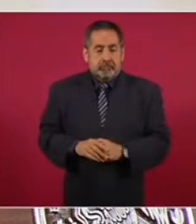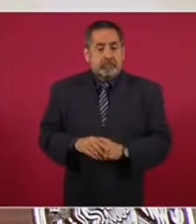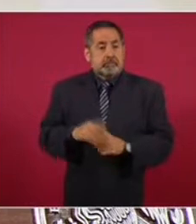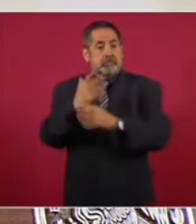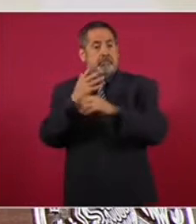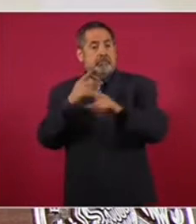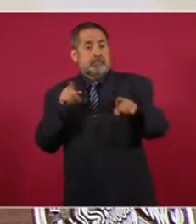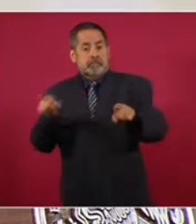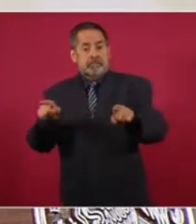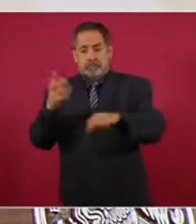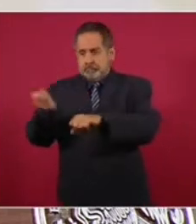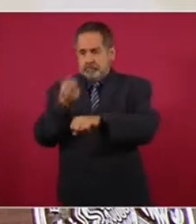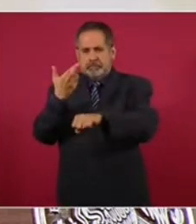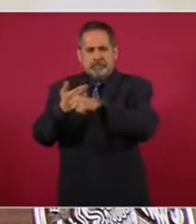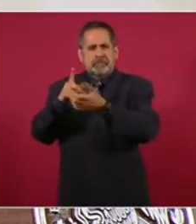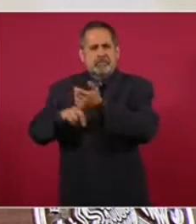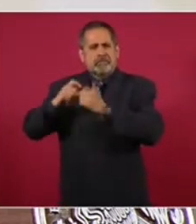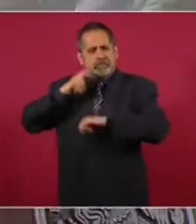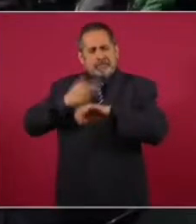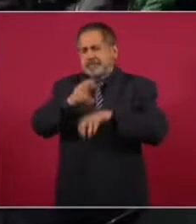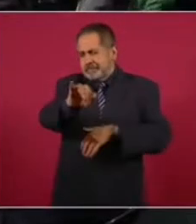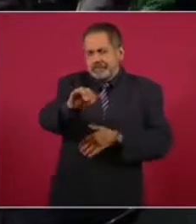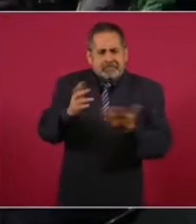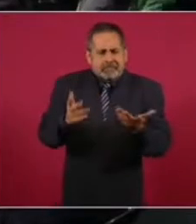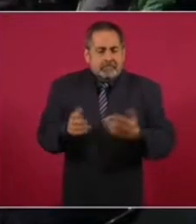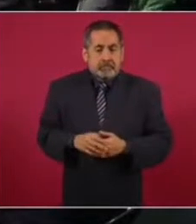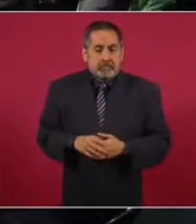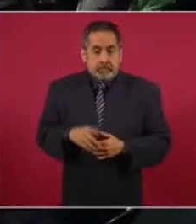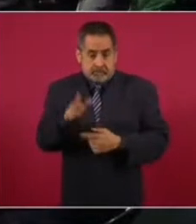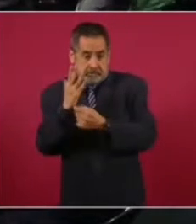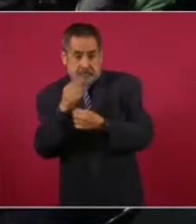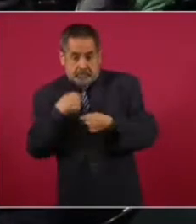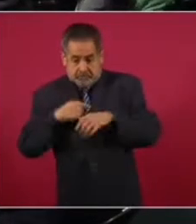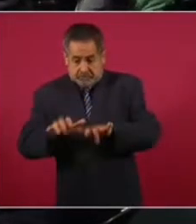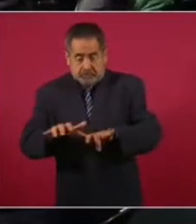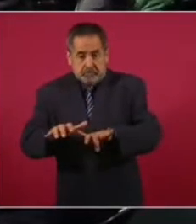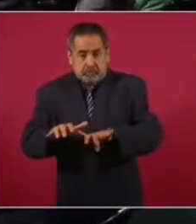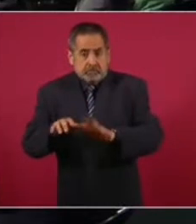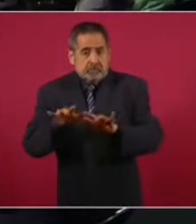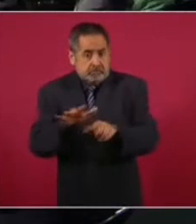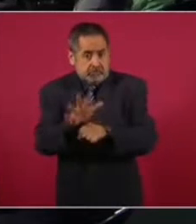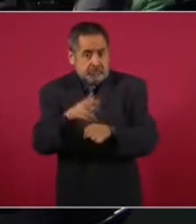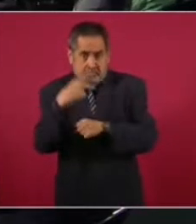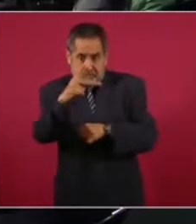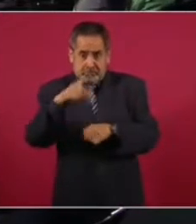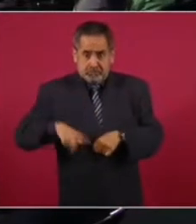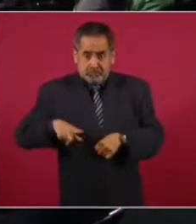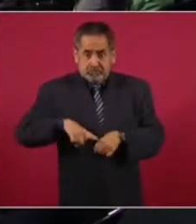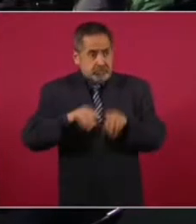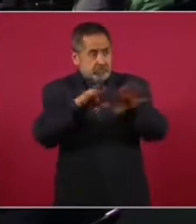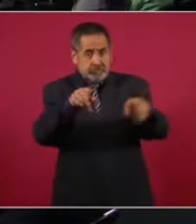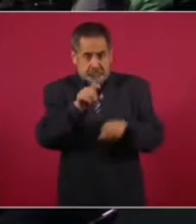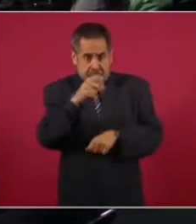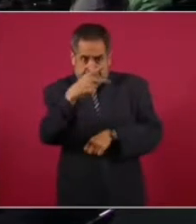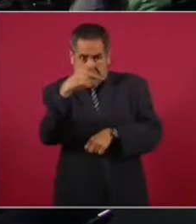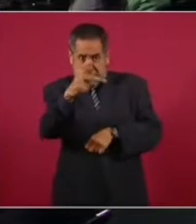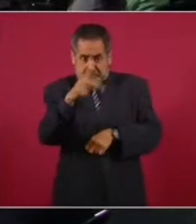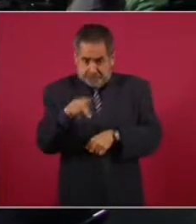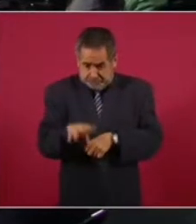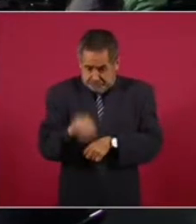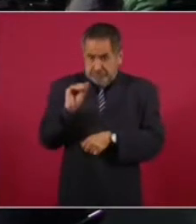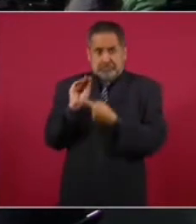a ver si ejecutivo. Me espera. Sí, del secretariado. Y las cifras son, las acabo de sacar de las cifras que ustedes publicaron el martes